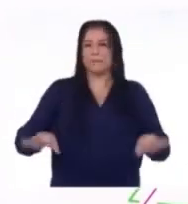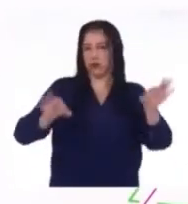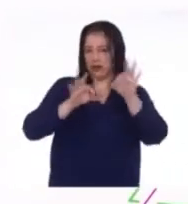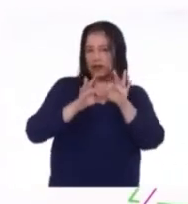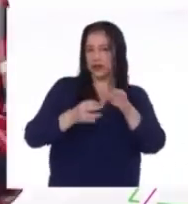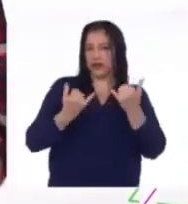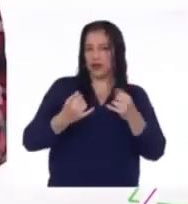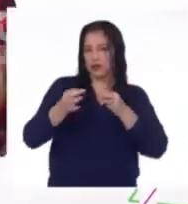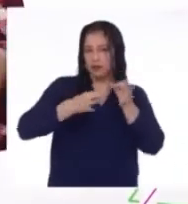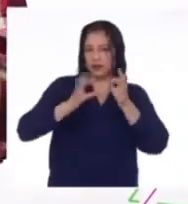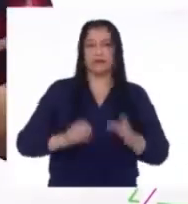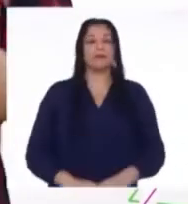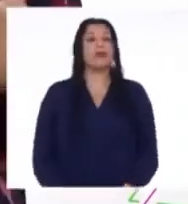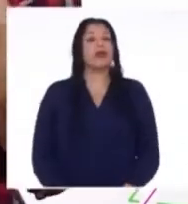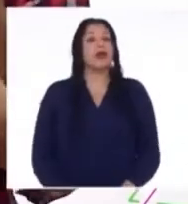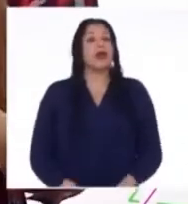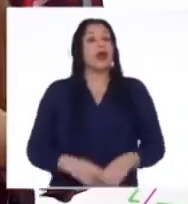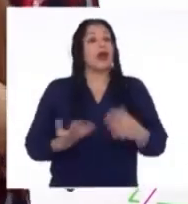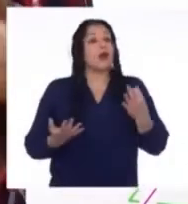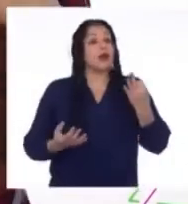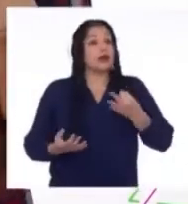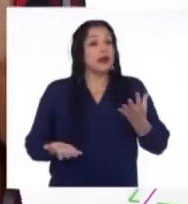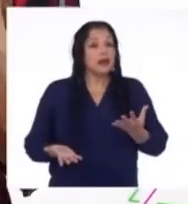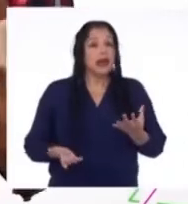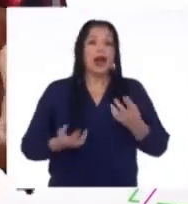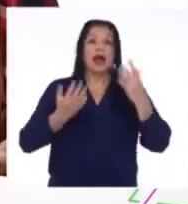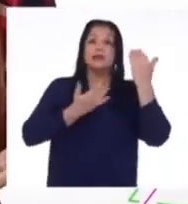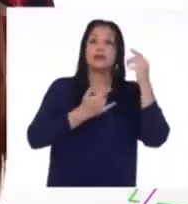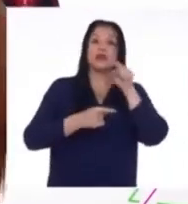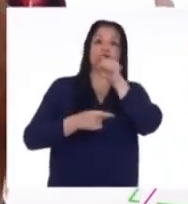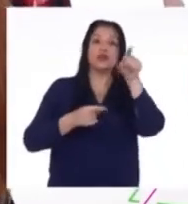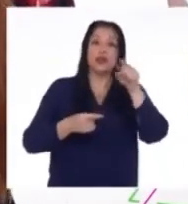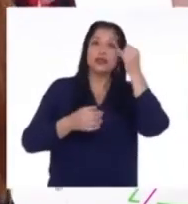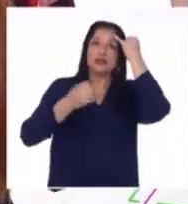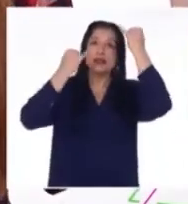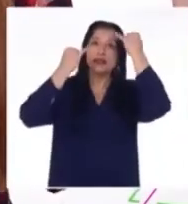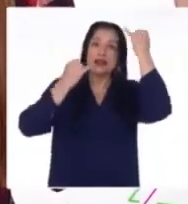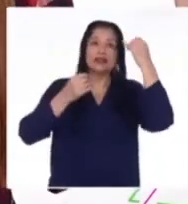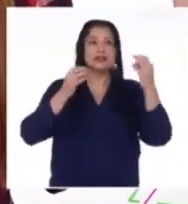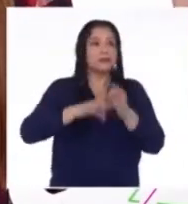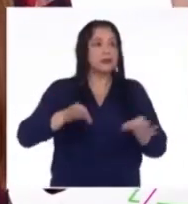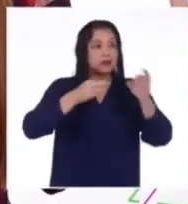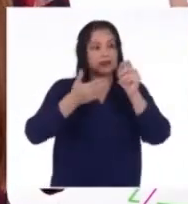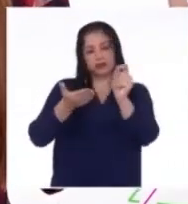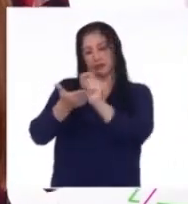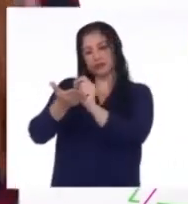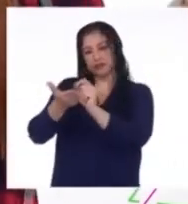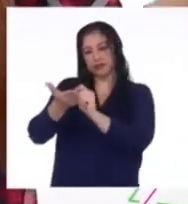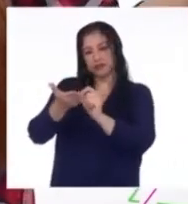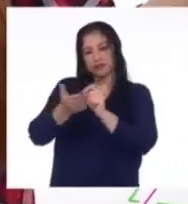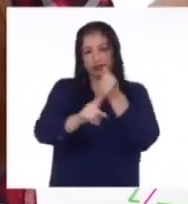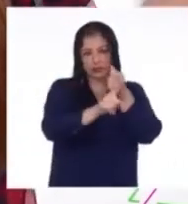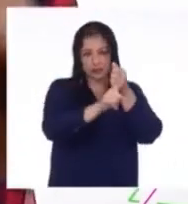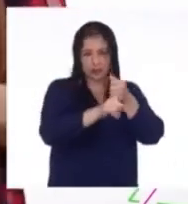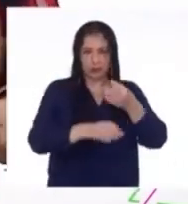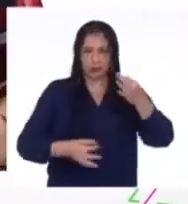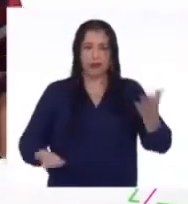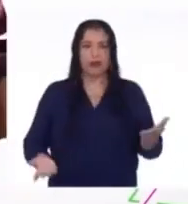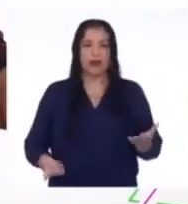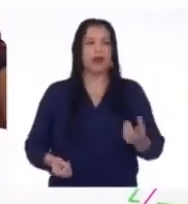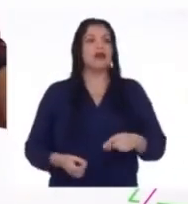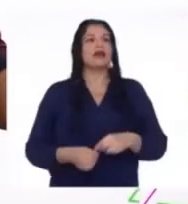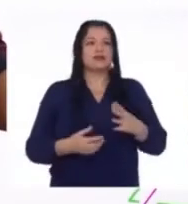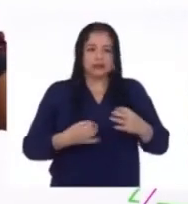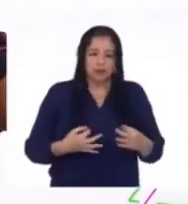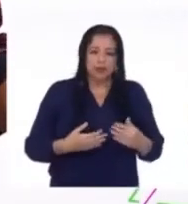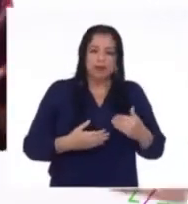importantes. Aunque en realidad espero que ya hayan estado anotando aquellas ideas importantes ustedes mismos, ¿verdad? Por supuesto, siempre